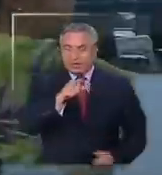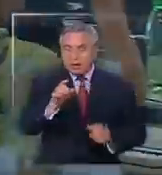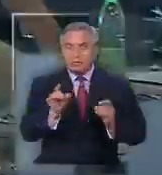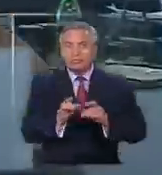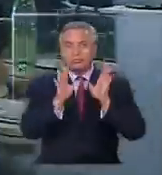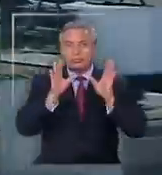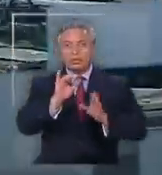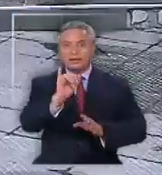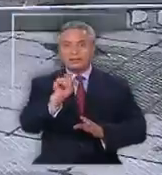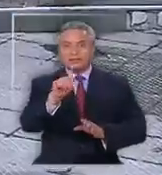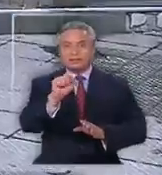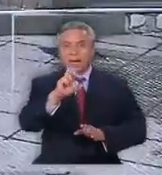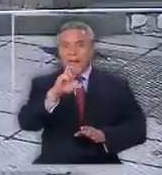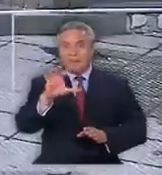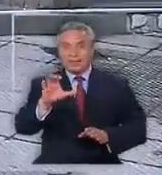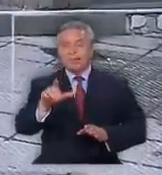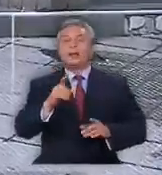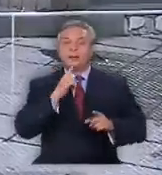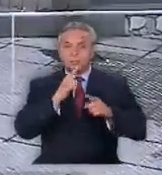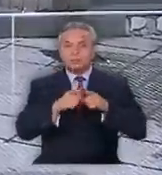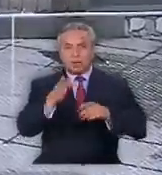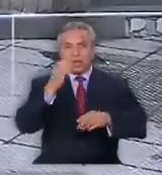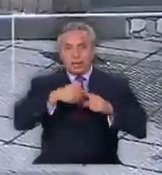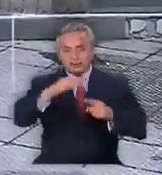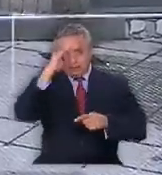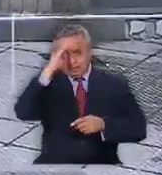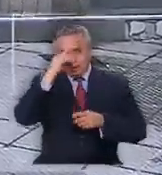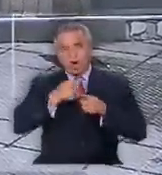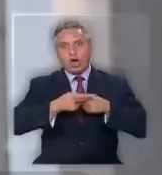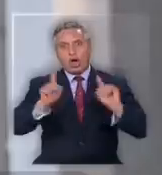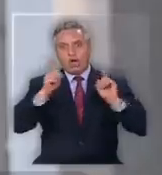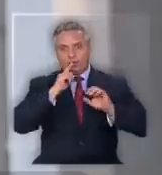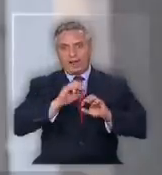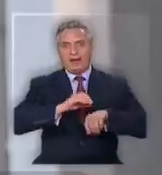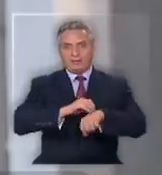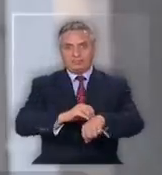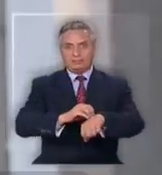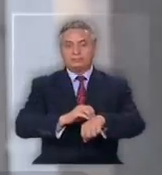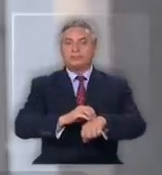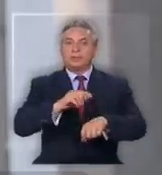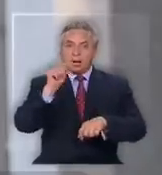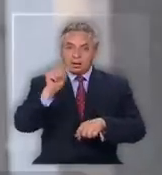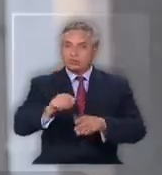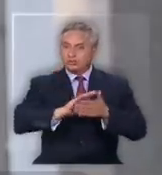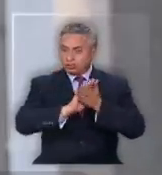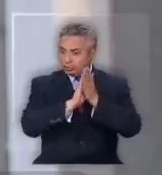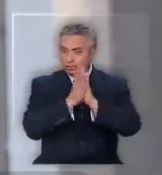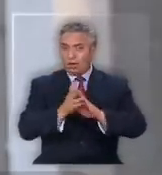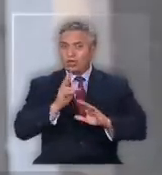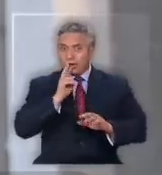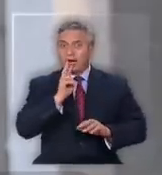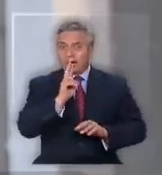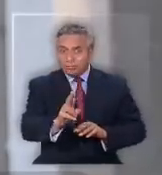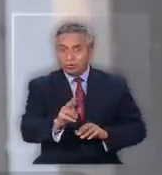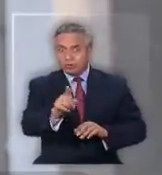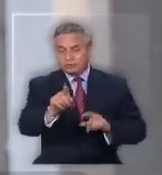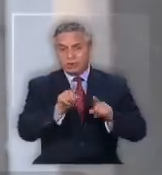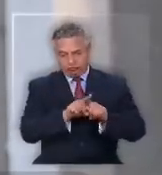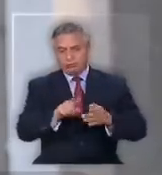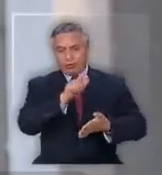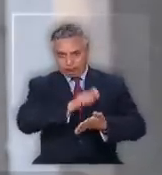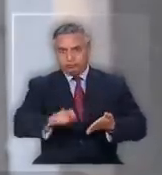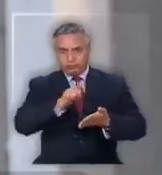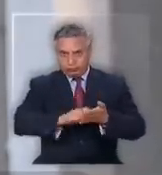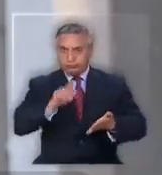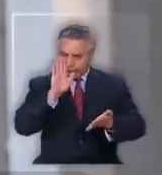una ISAPRE, los expertos tienen otra recomendación. Es importante que la persona pregunte y que todo lo que respondan conste por escrito, que no se fíe